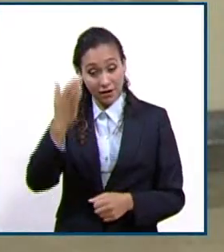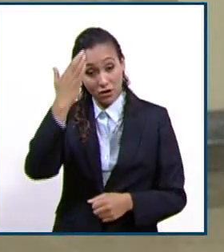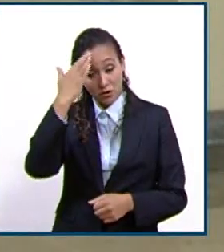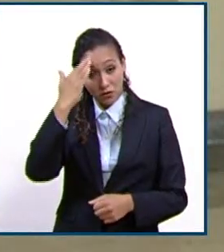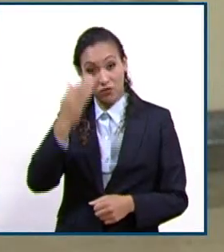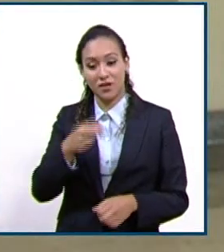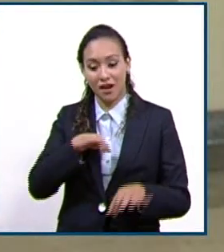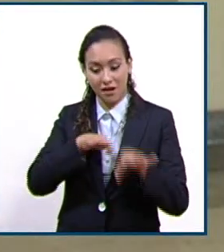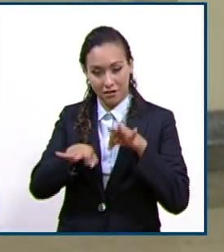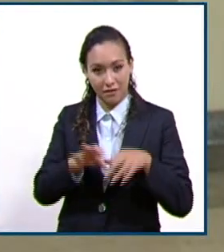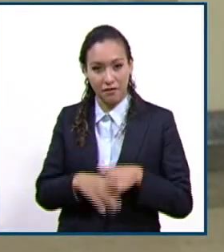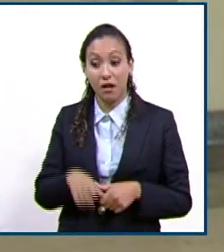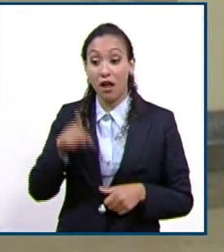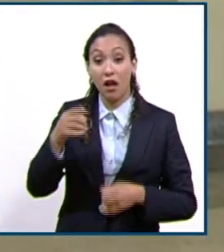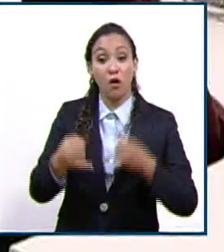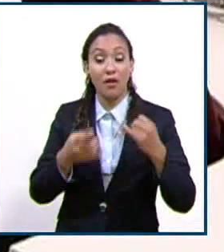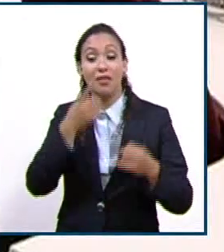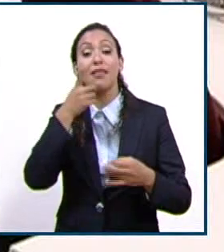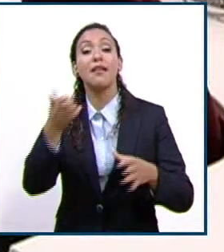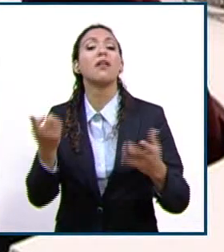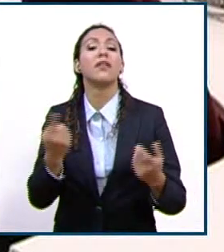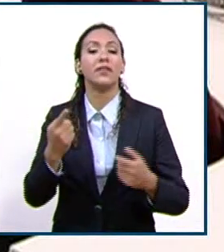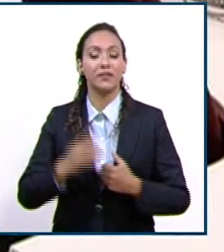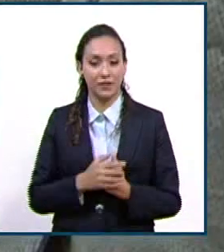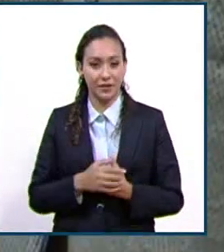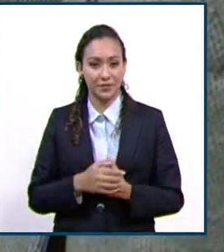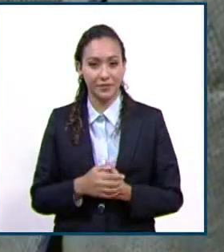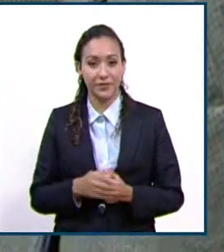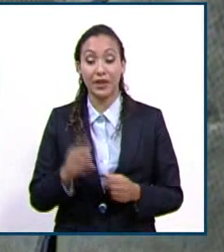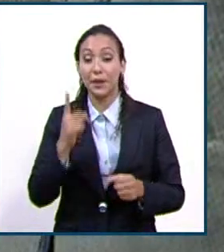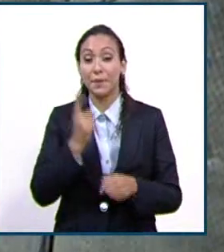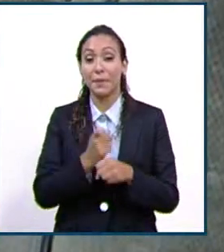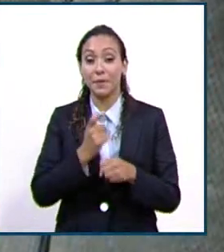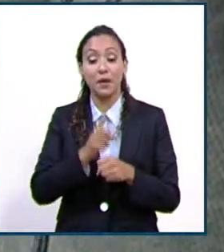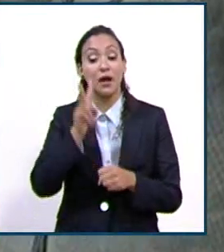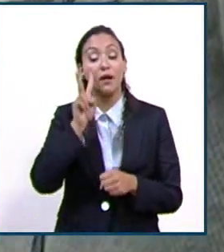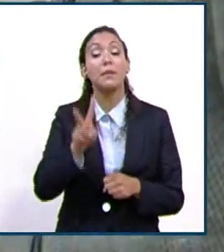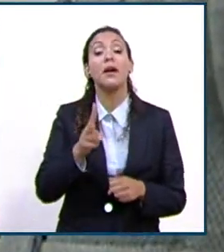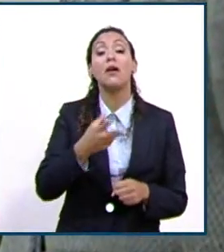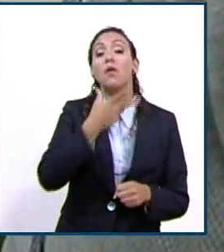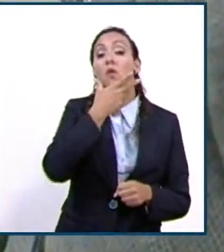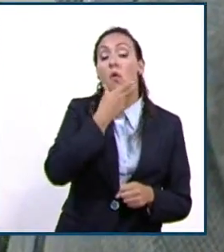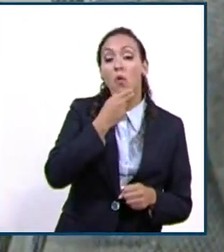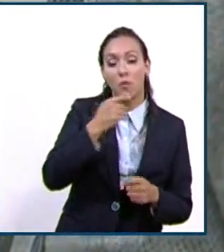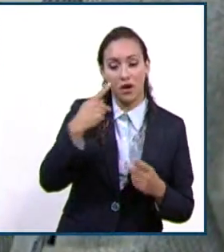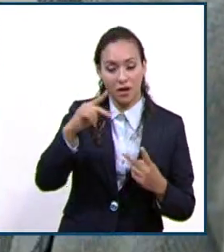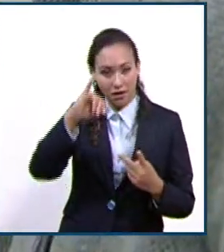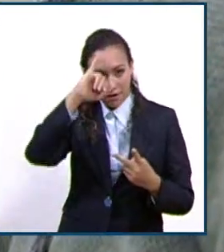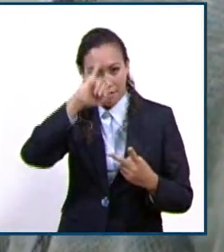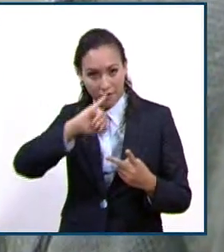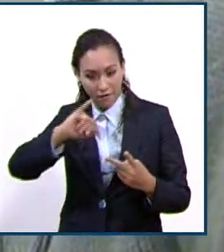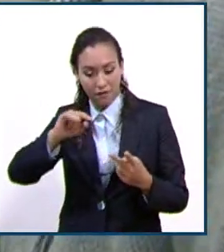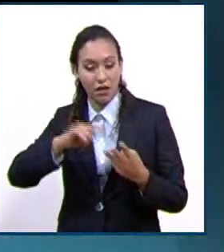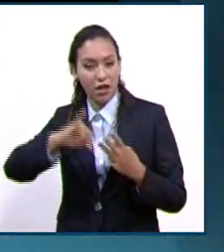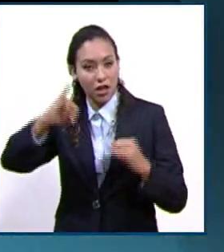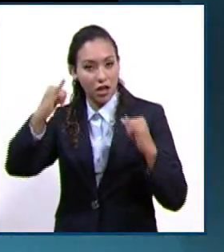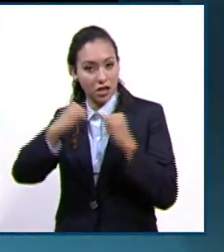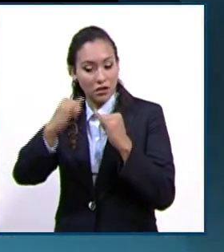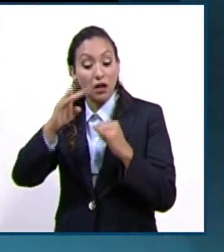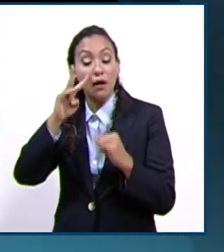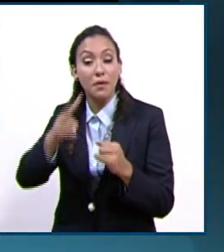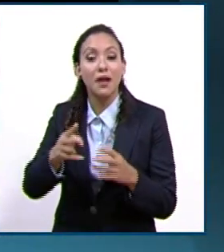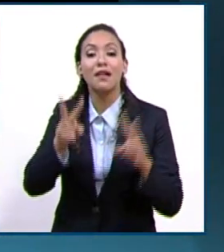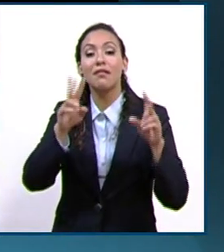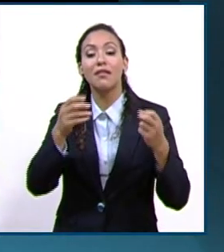órgano jurisdiccional debe distribuir la carga de la prueba entre el trabajador, patrón y las instituciones de seguridad